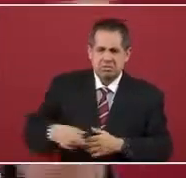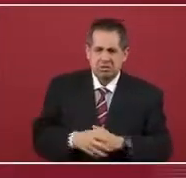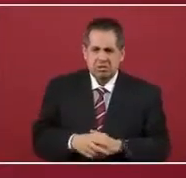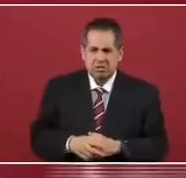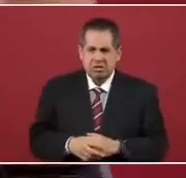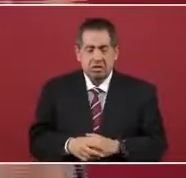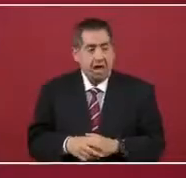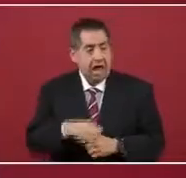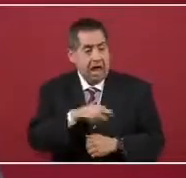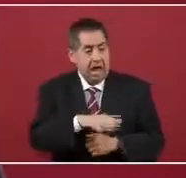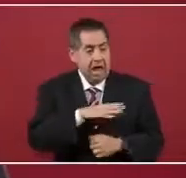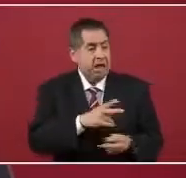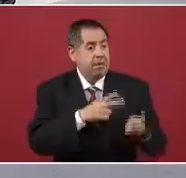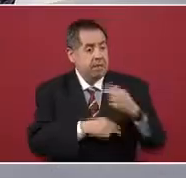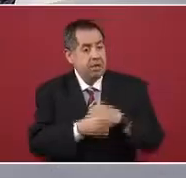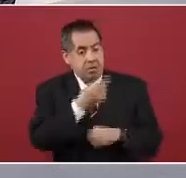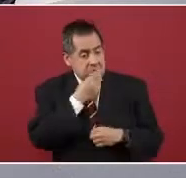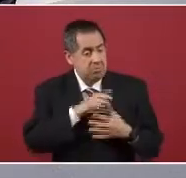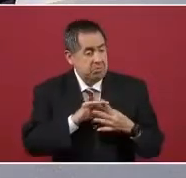Vinieron a decirme esto.